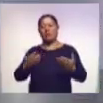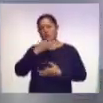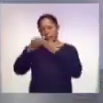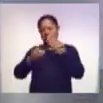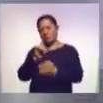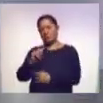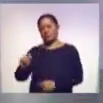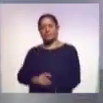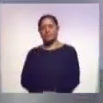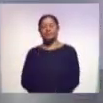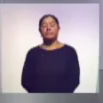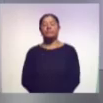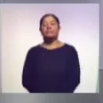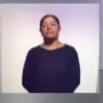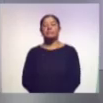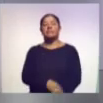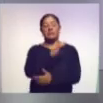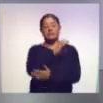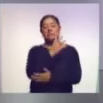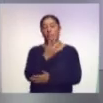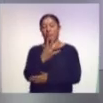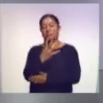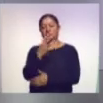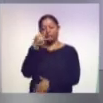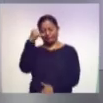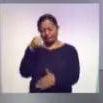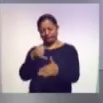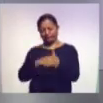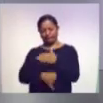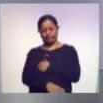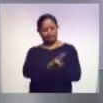Mientras tanto, el C4 intensificará la vigilancia en